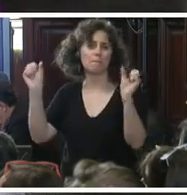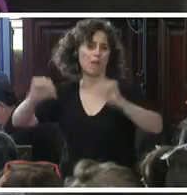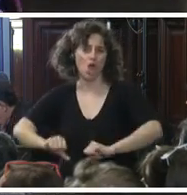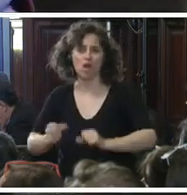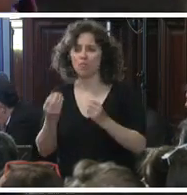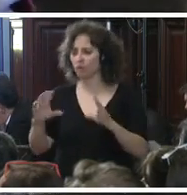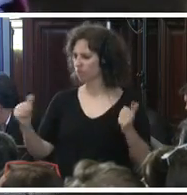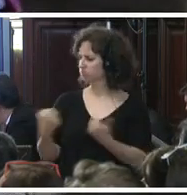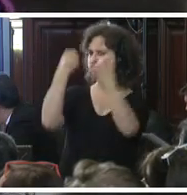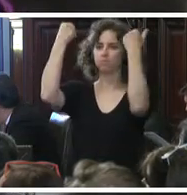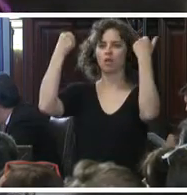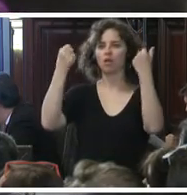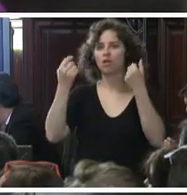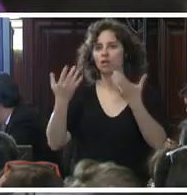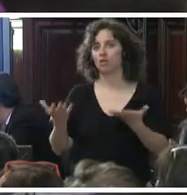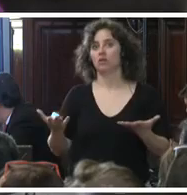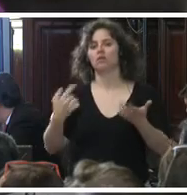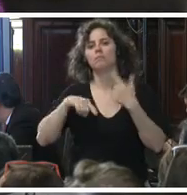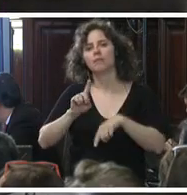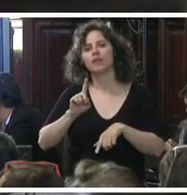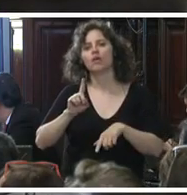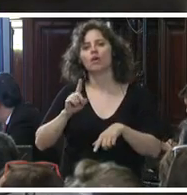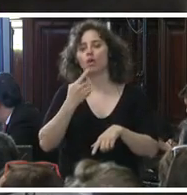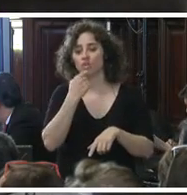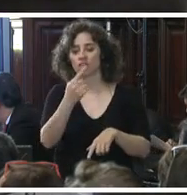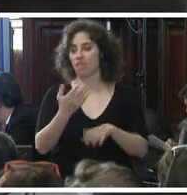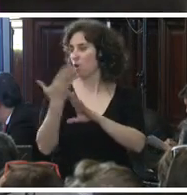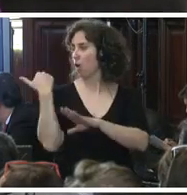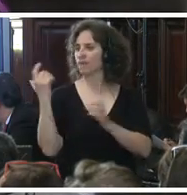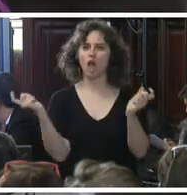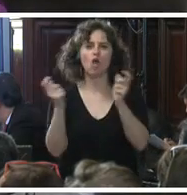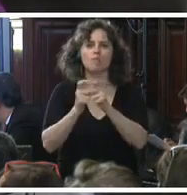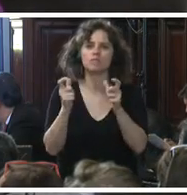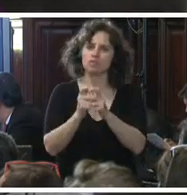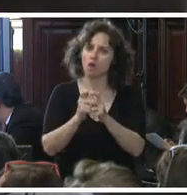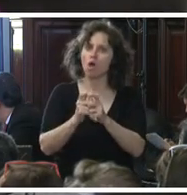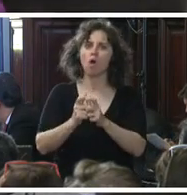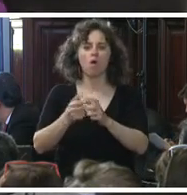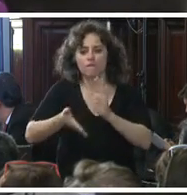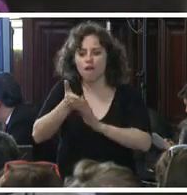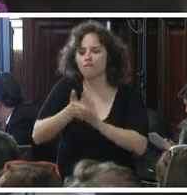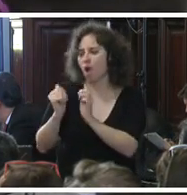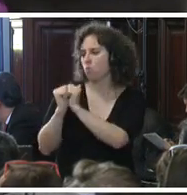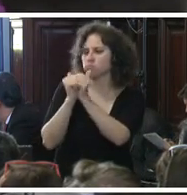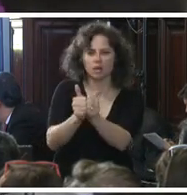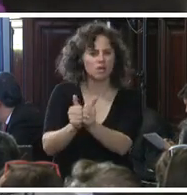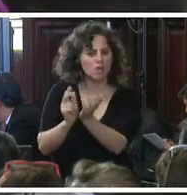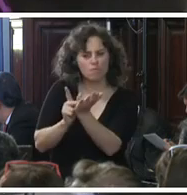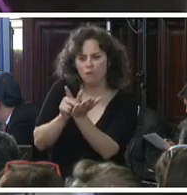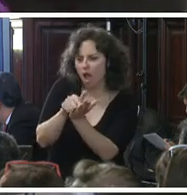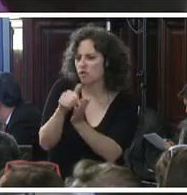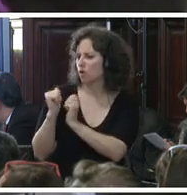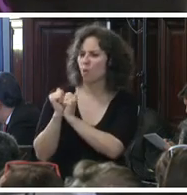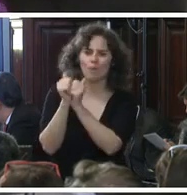botas tras vencer de comisiones vibración este país del suicida